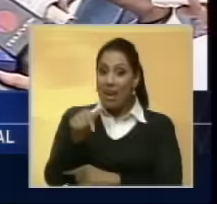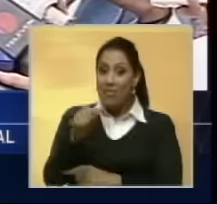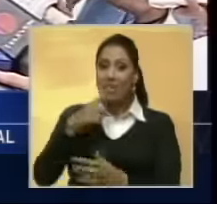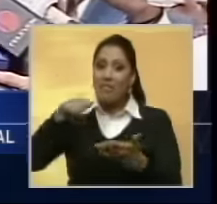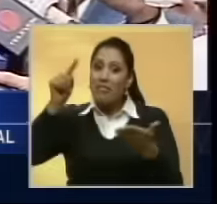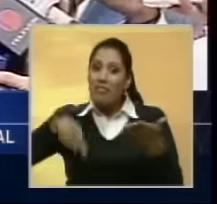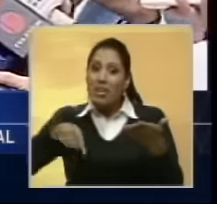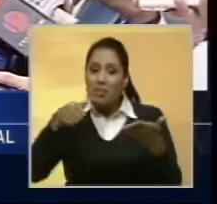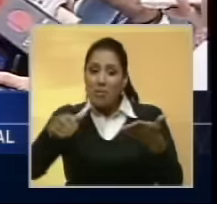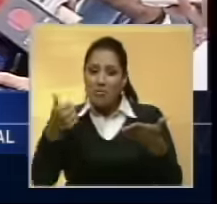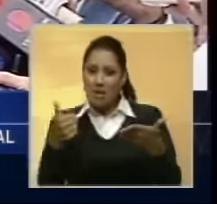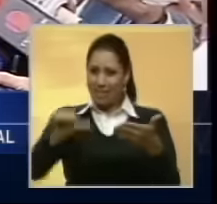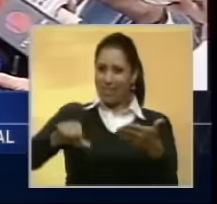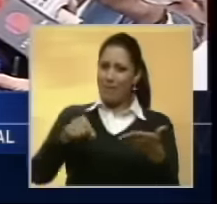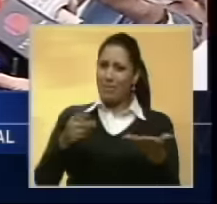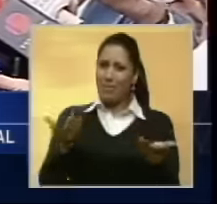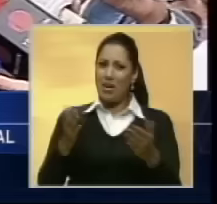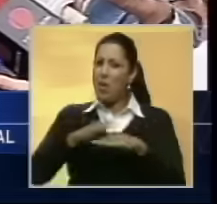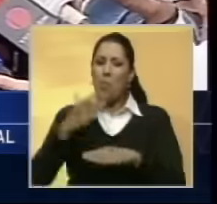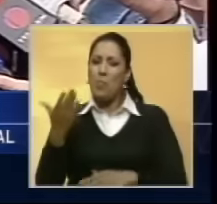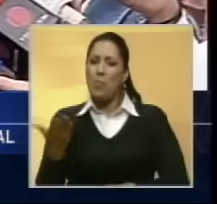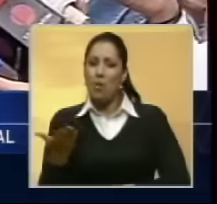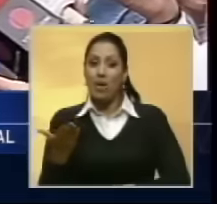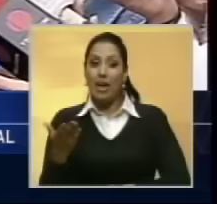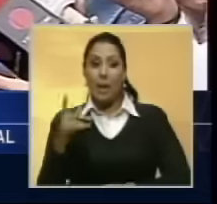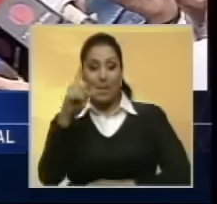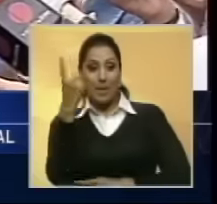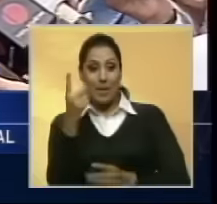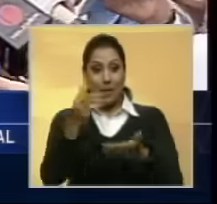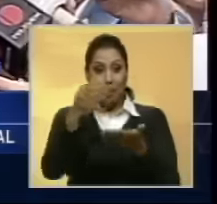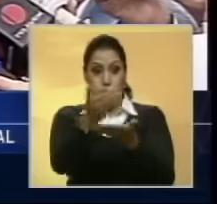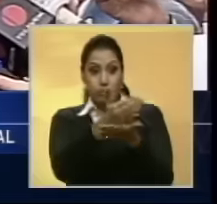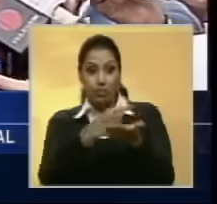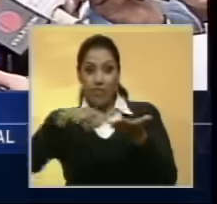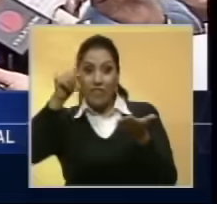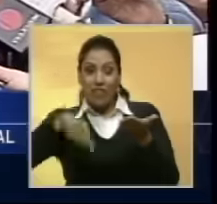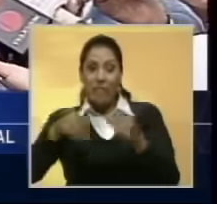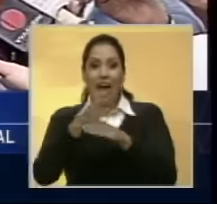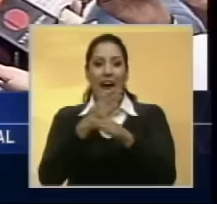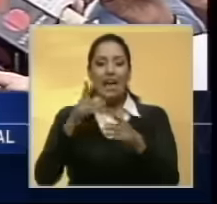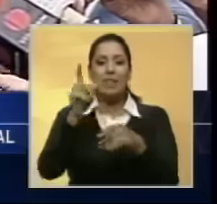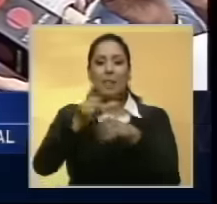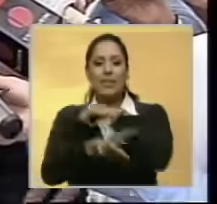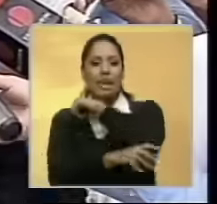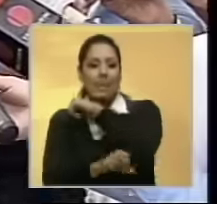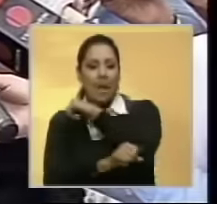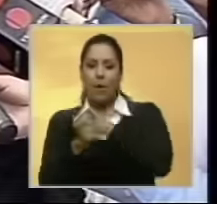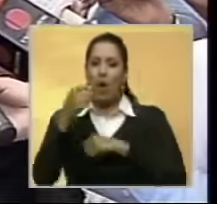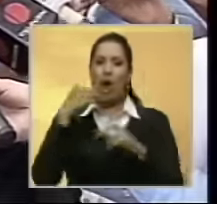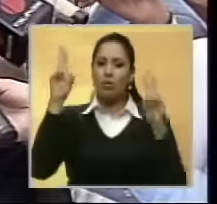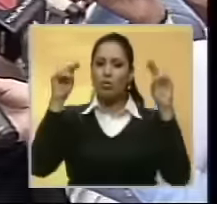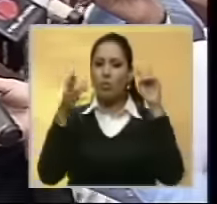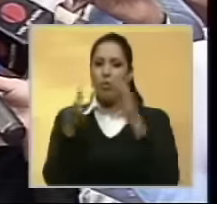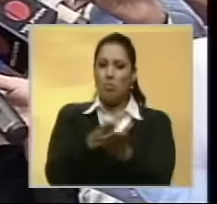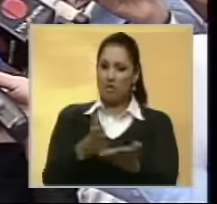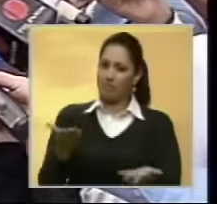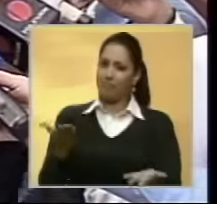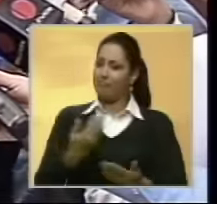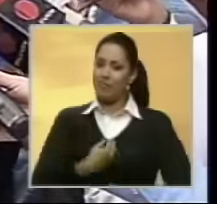firmas legalizadas se caen porque en la primera recolección hubo firmas usurpadas o hubo supuestos muertos que